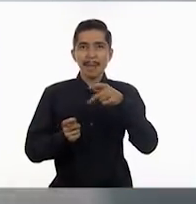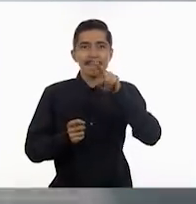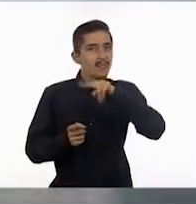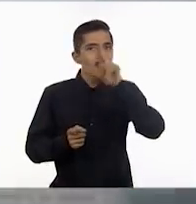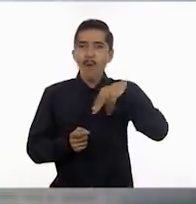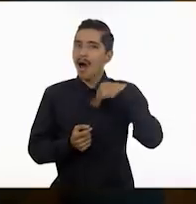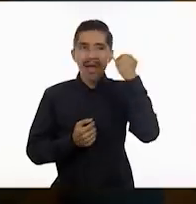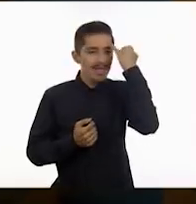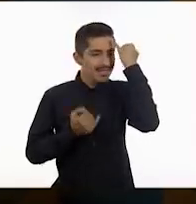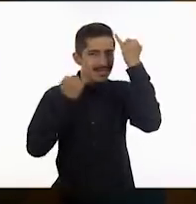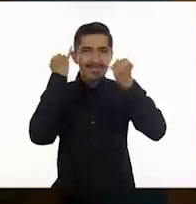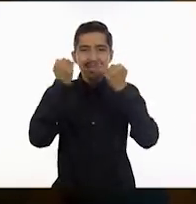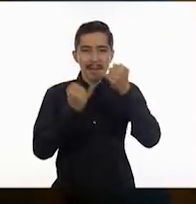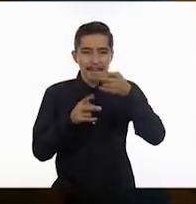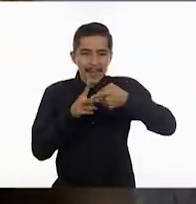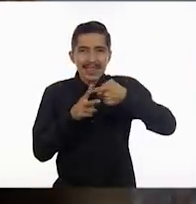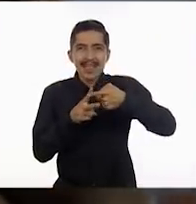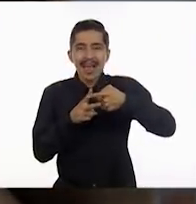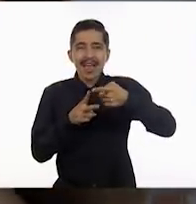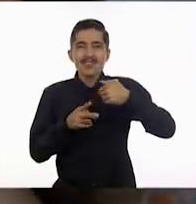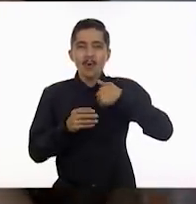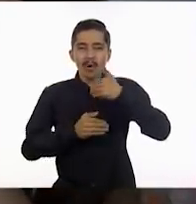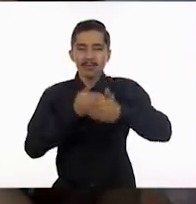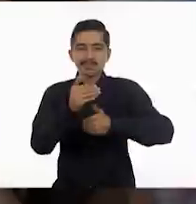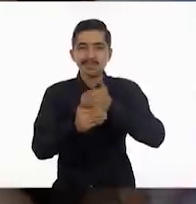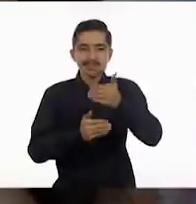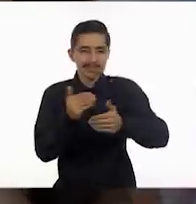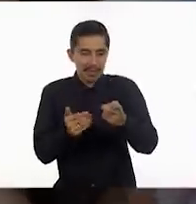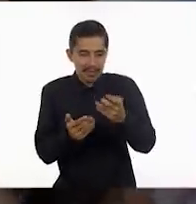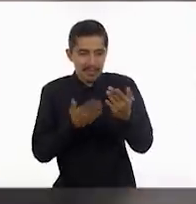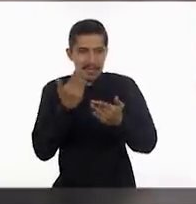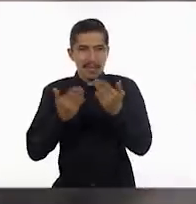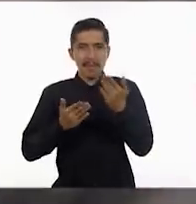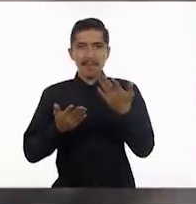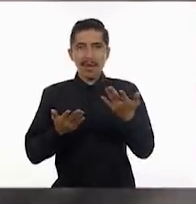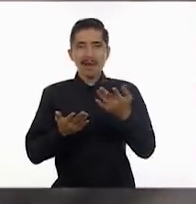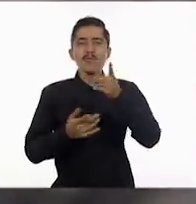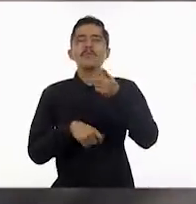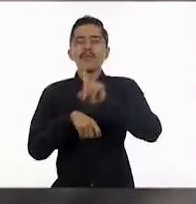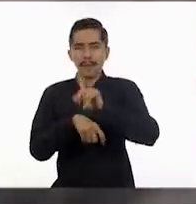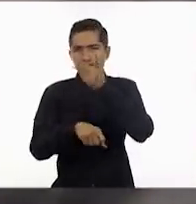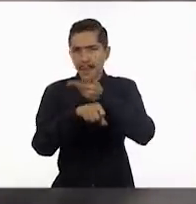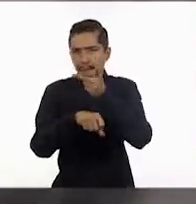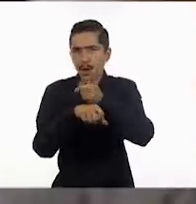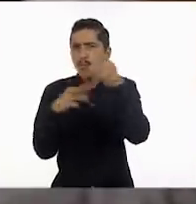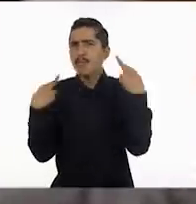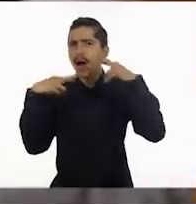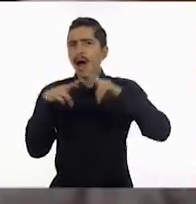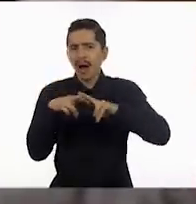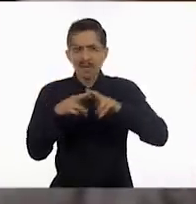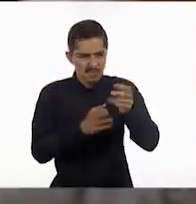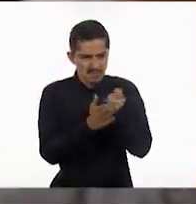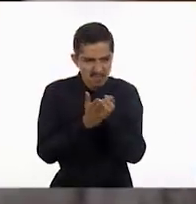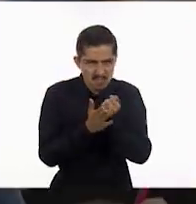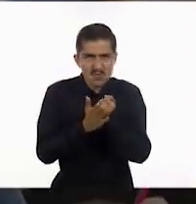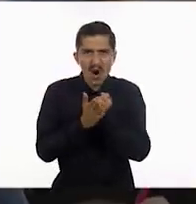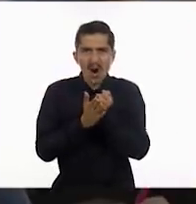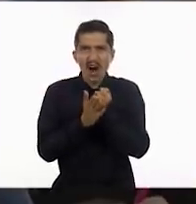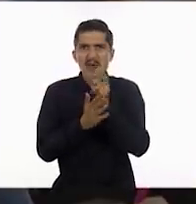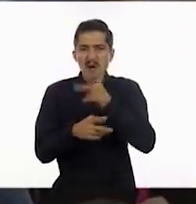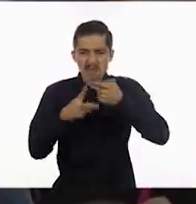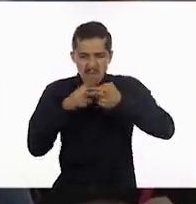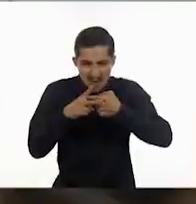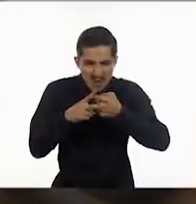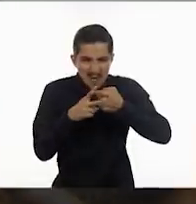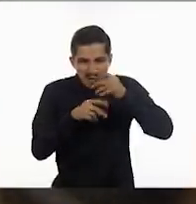imaginé que las matemáticas serían parte de mi camino. Un día en la preparatoria, un maestro nos retó a resolver un algoritmo y